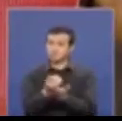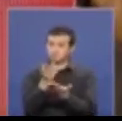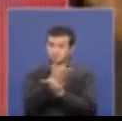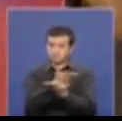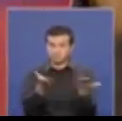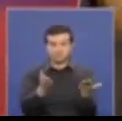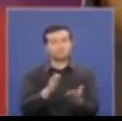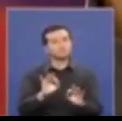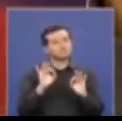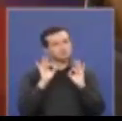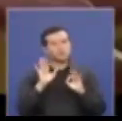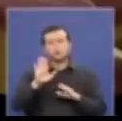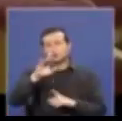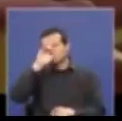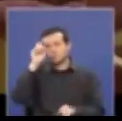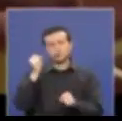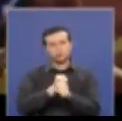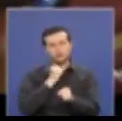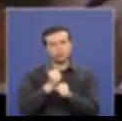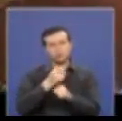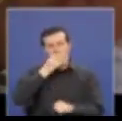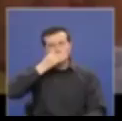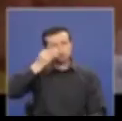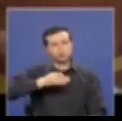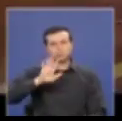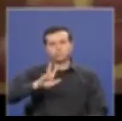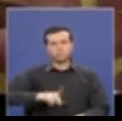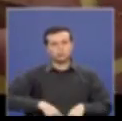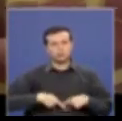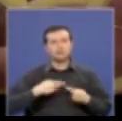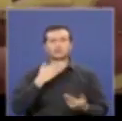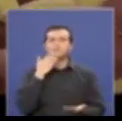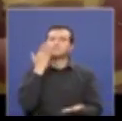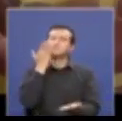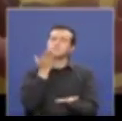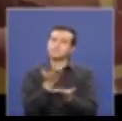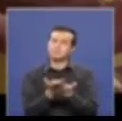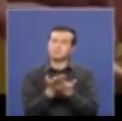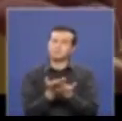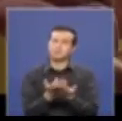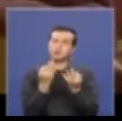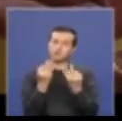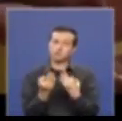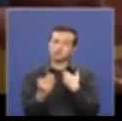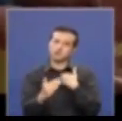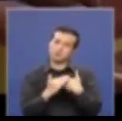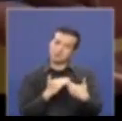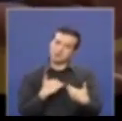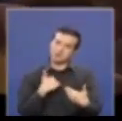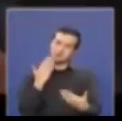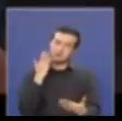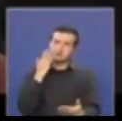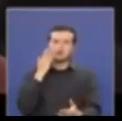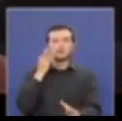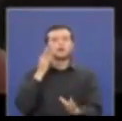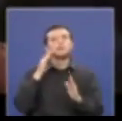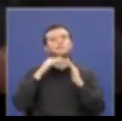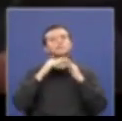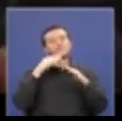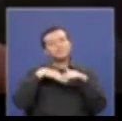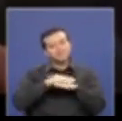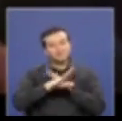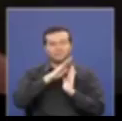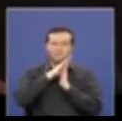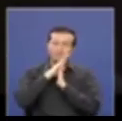Felicitaciones, ¿no? Lograda con trabajo honrado de toda una vida, ¿no? Muchas gracias por haberme dado posada en su hermosa